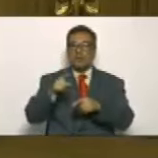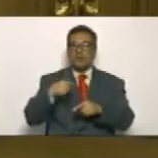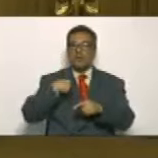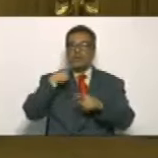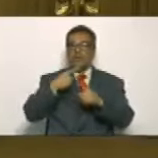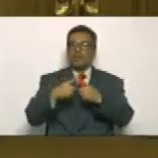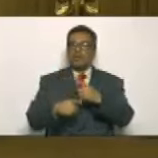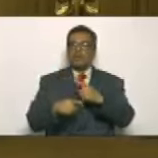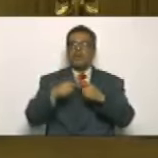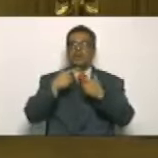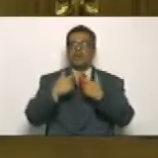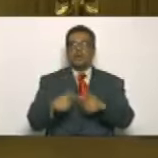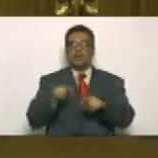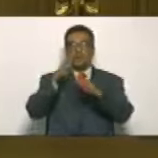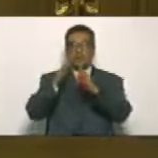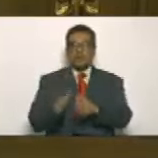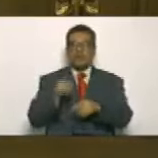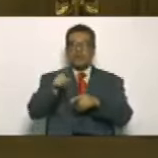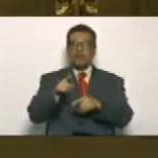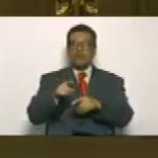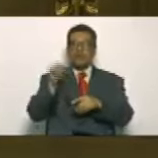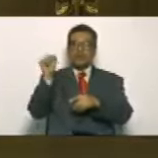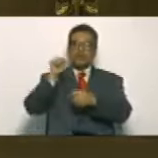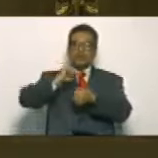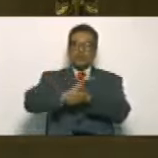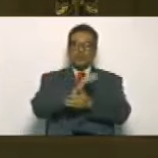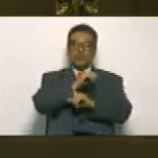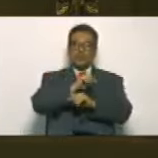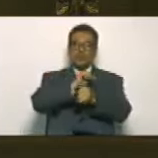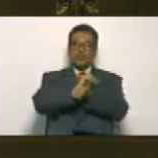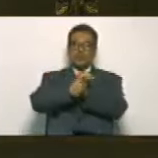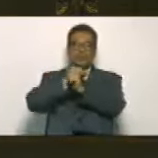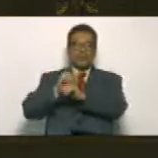dieron la libertad y que lo sacaron del yugo español.